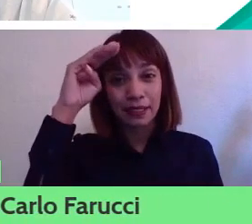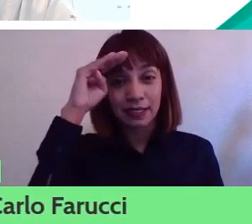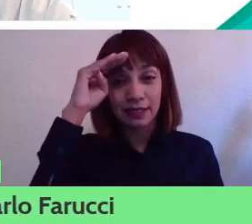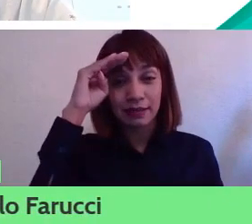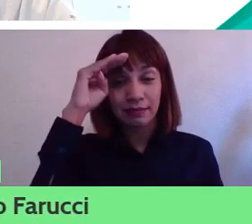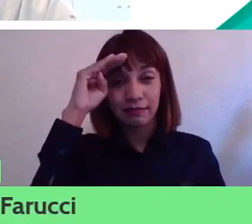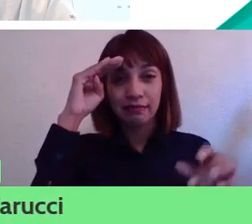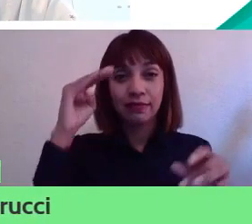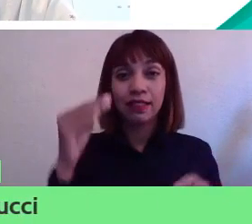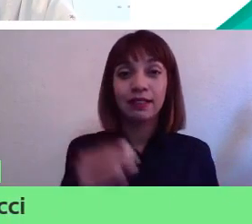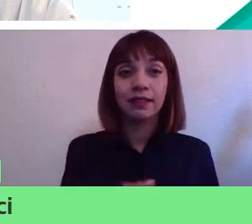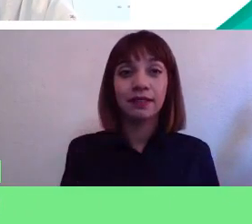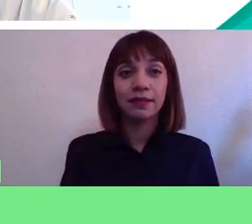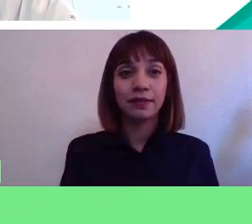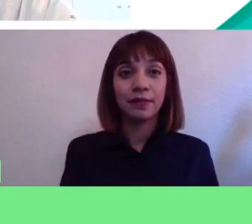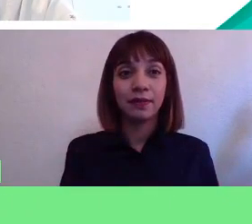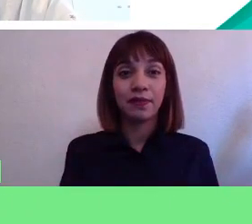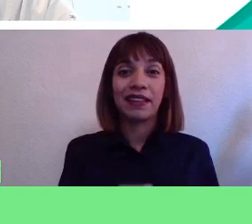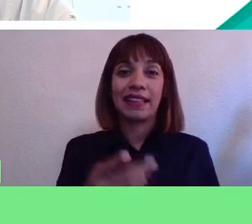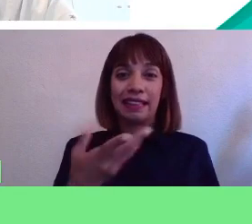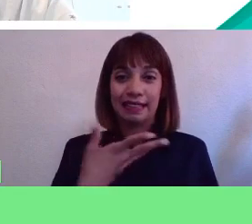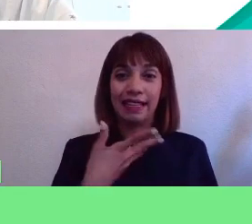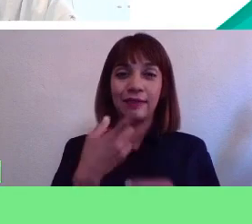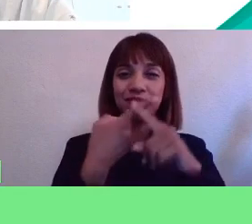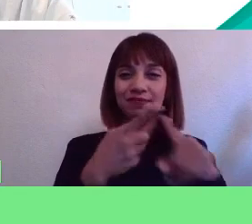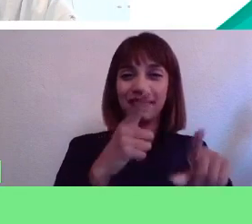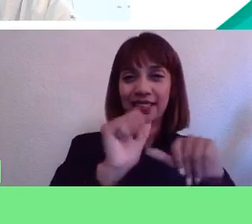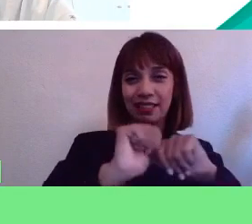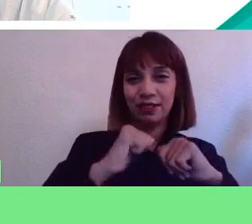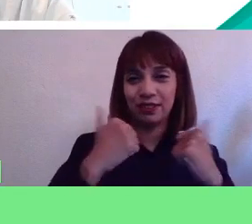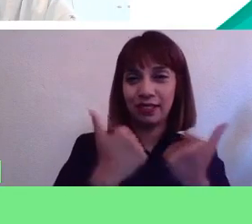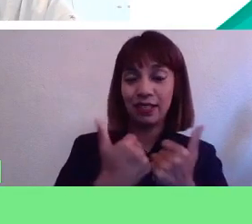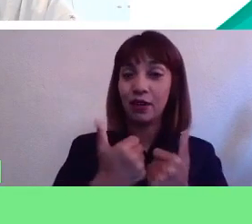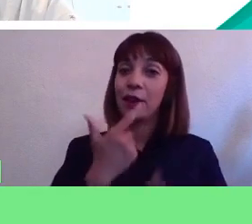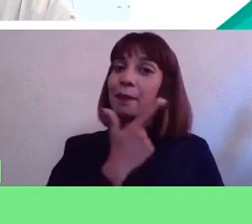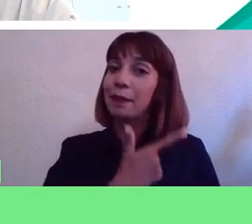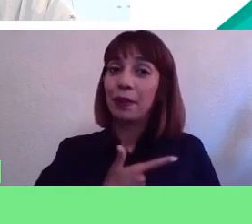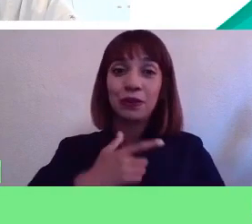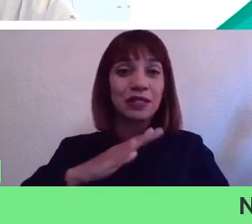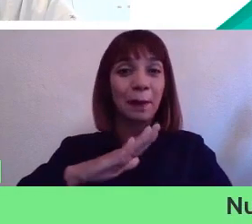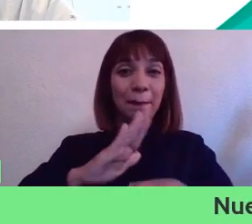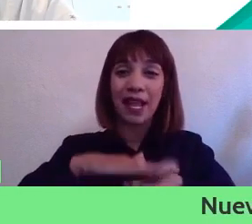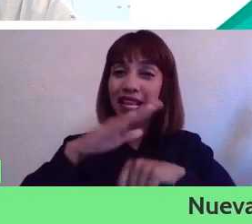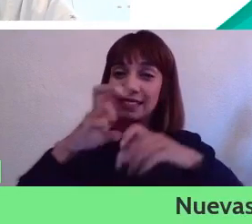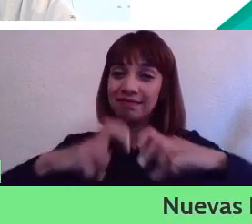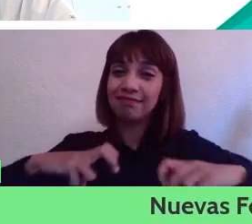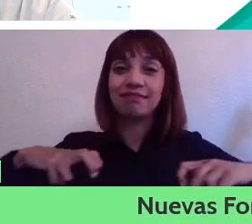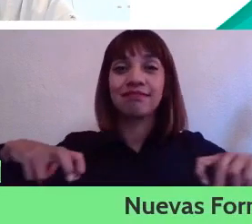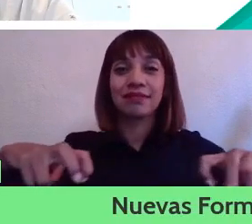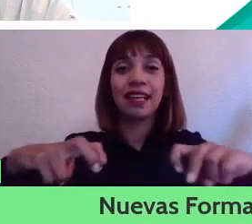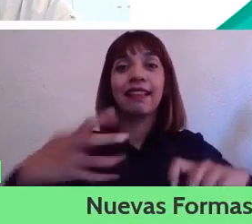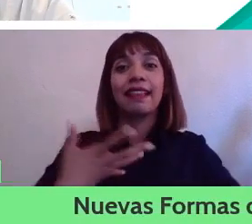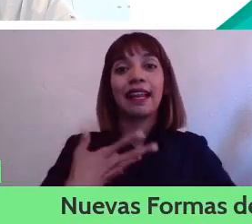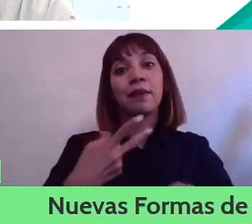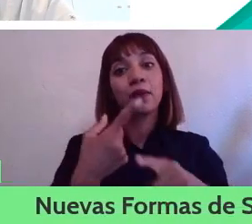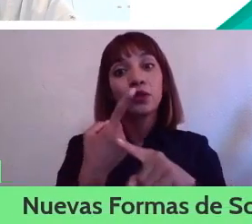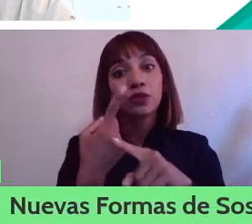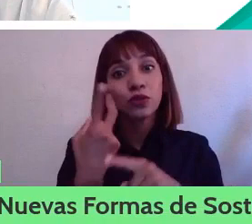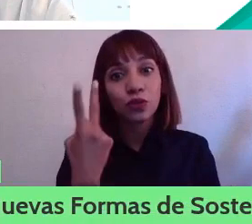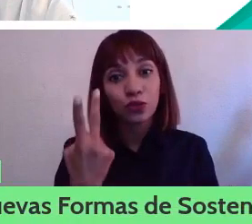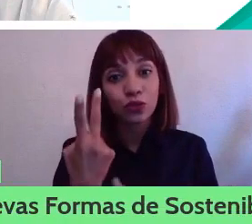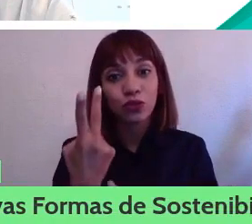han generado estas organizaciones. Y lo que más me gusta de este panel es que tenemos dos